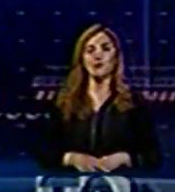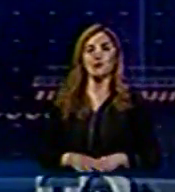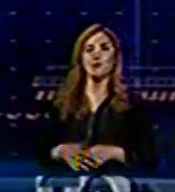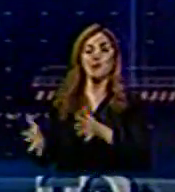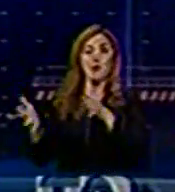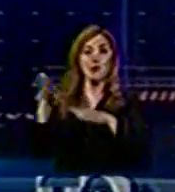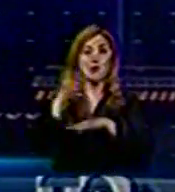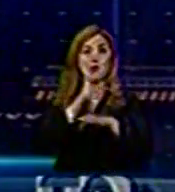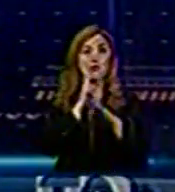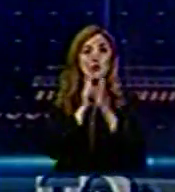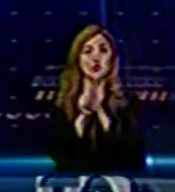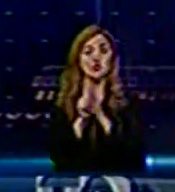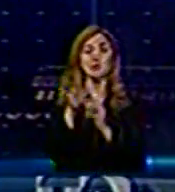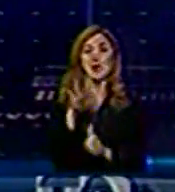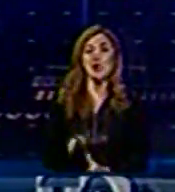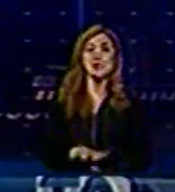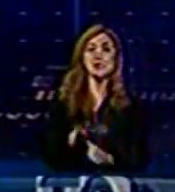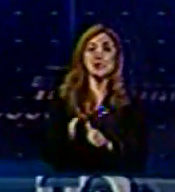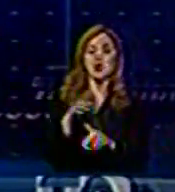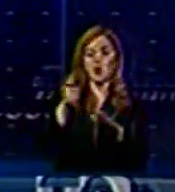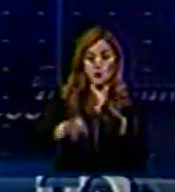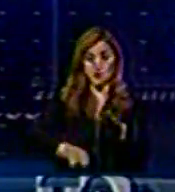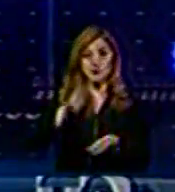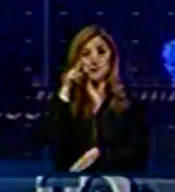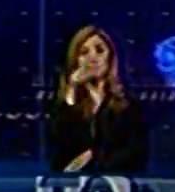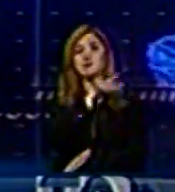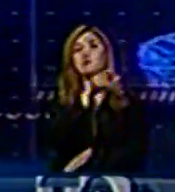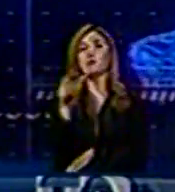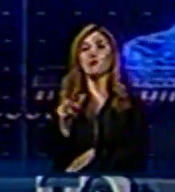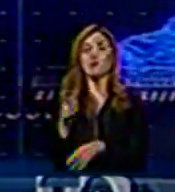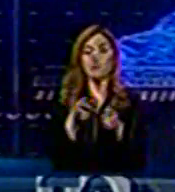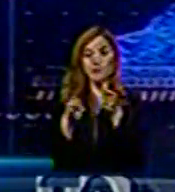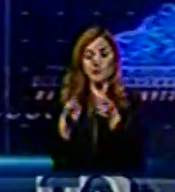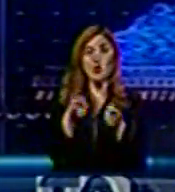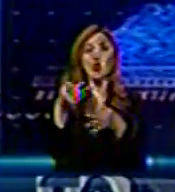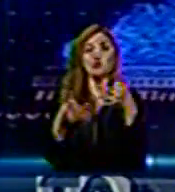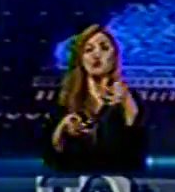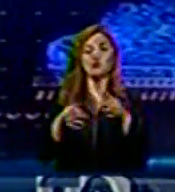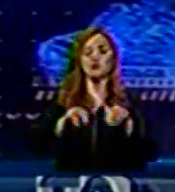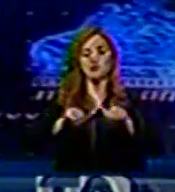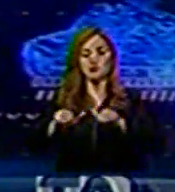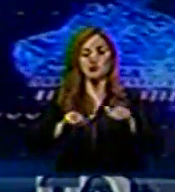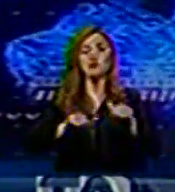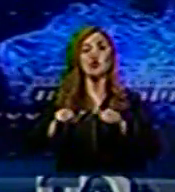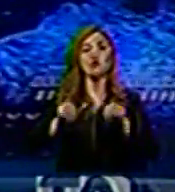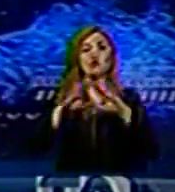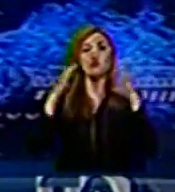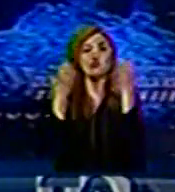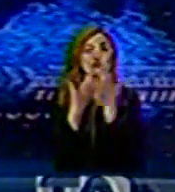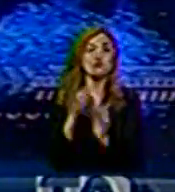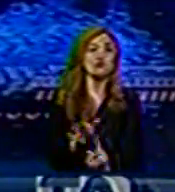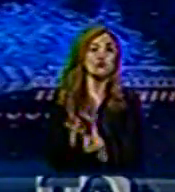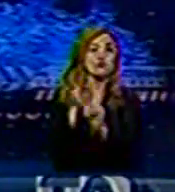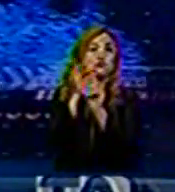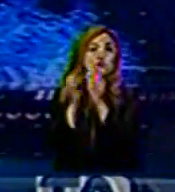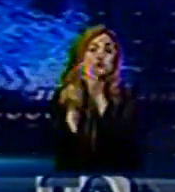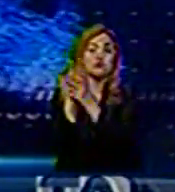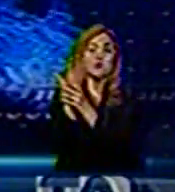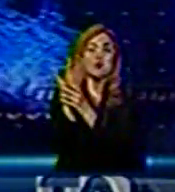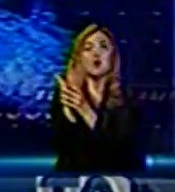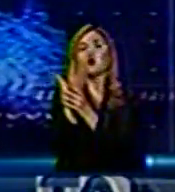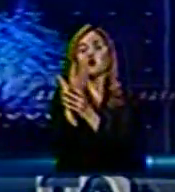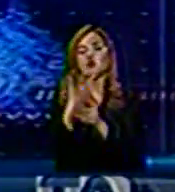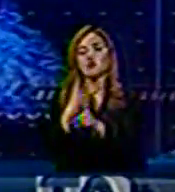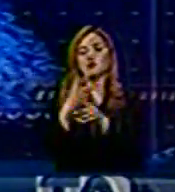Las denuncias por presión a jueces, fiscales y operadores de justicia se tramitarán en una comisión especial creada por el Consejo